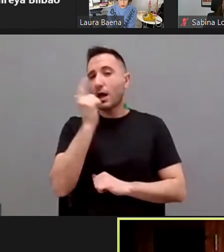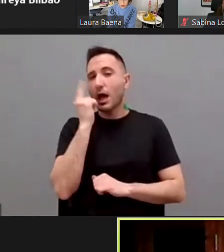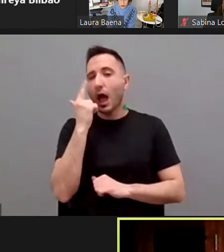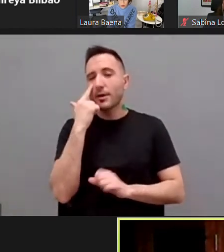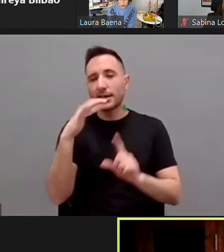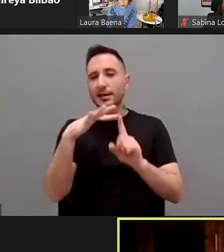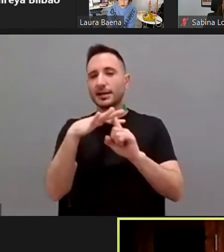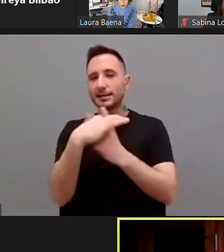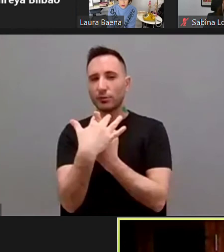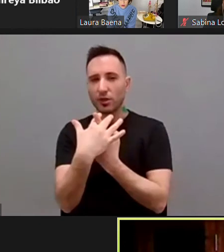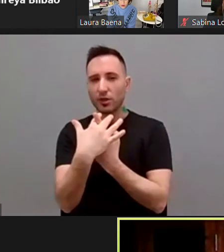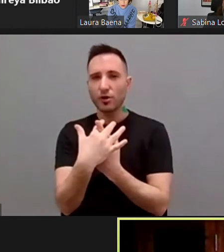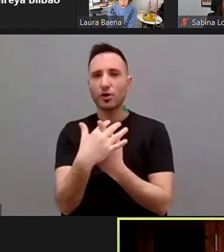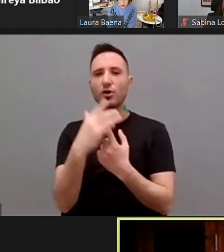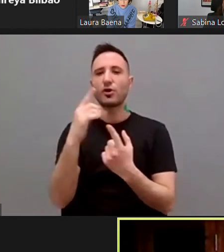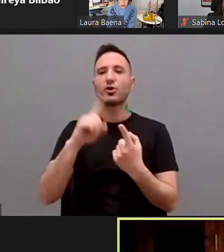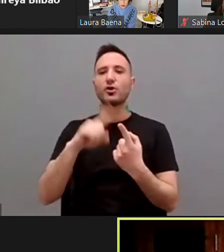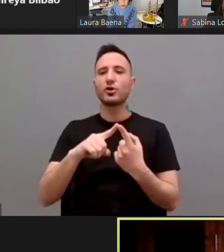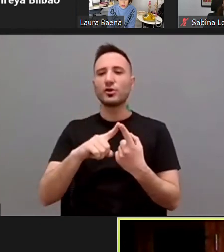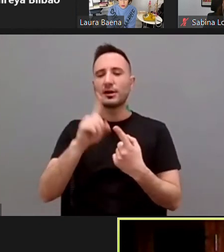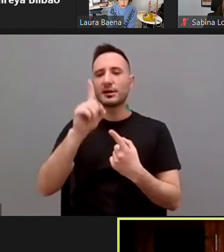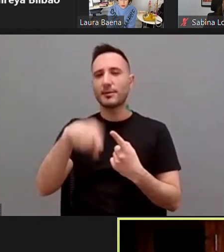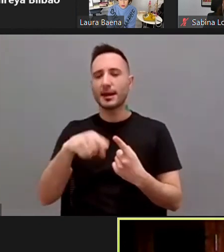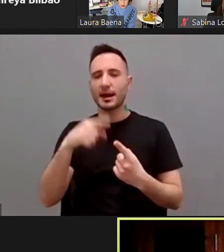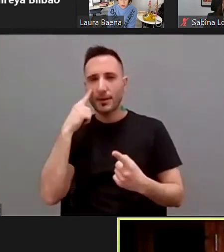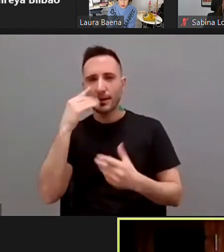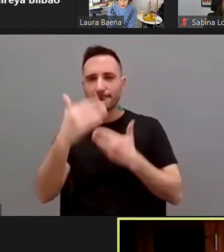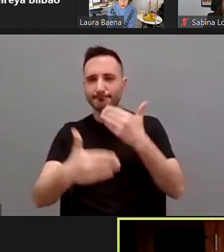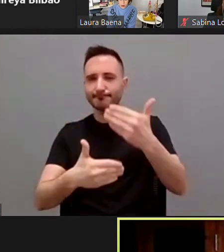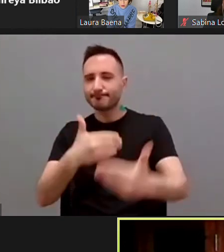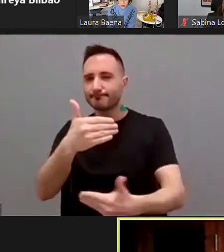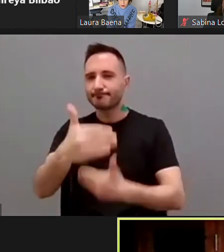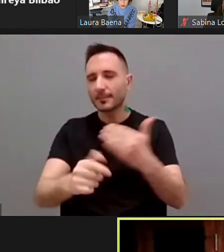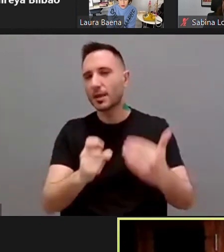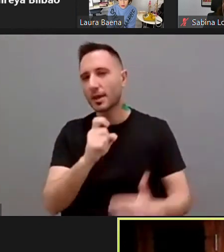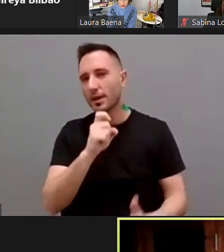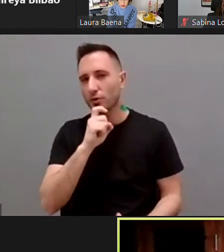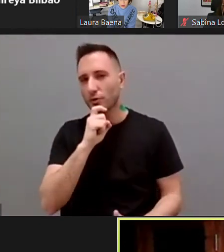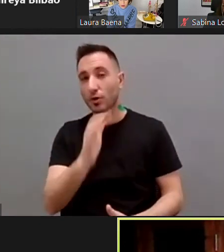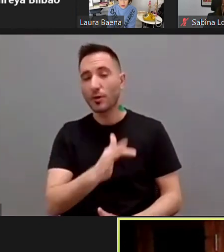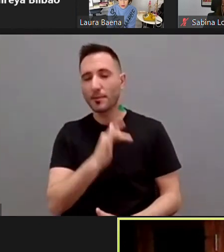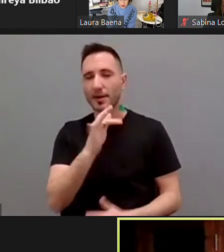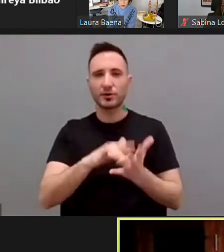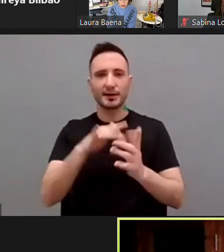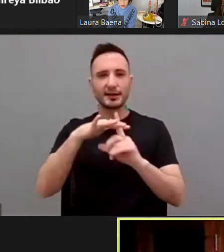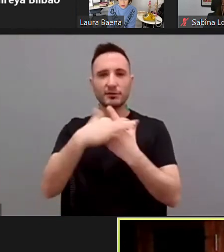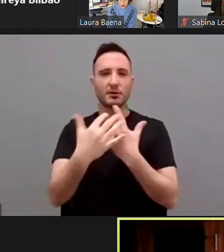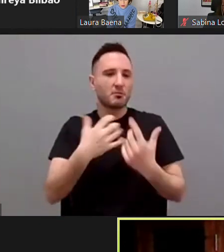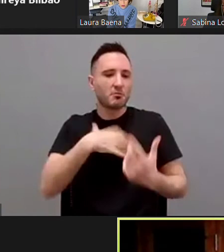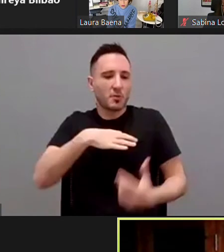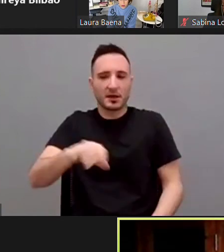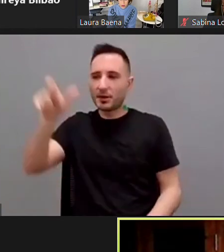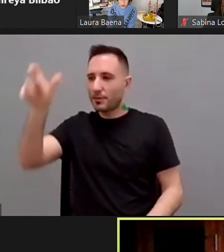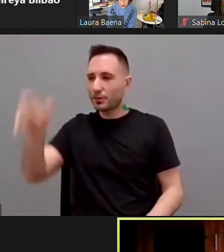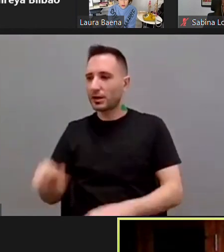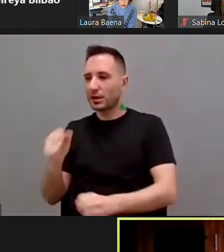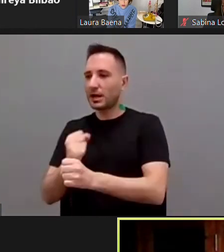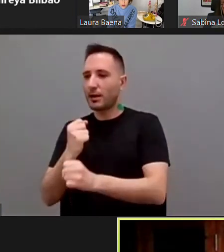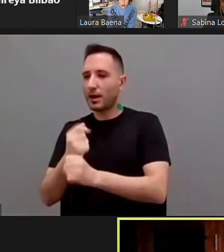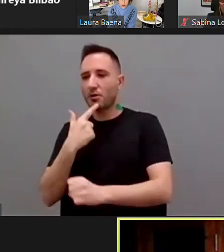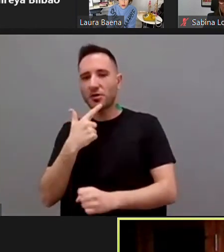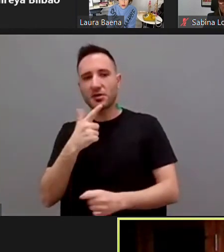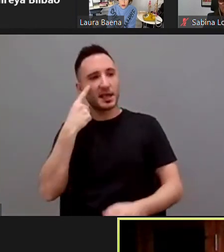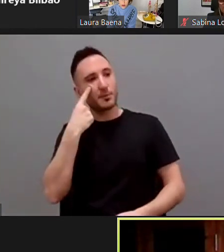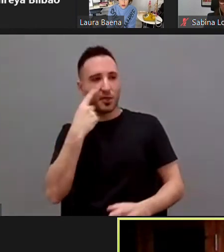la doctrina, la jurisprudencia, marcando esas situaciones cuando a lo mejor el trabajador se niega a que